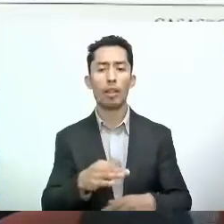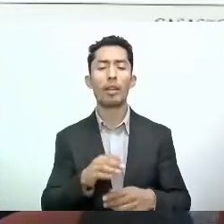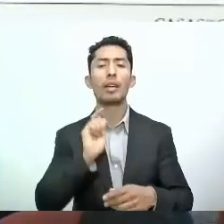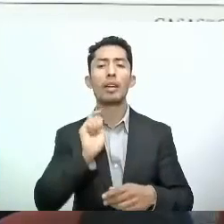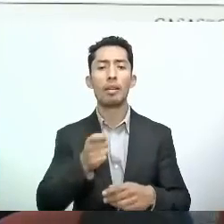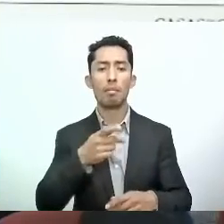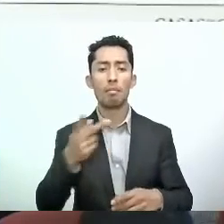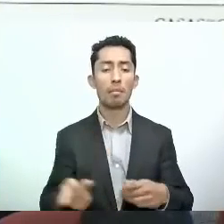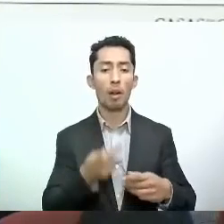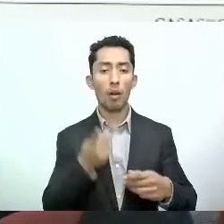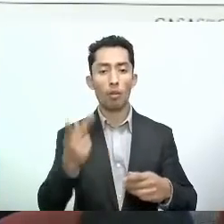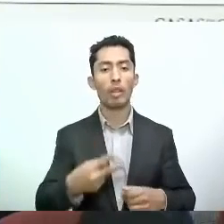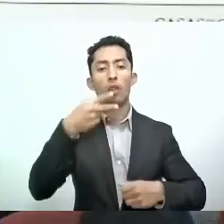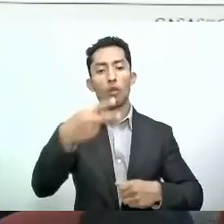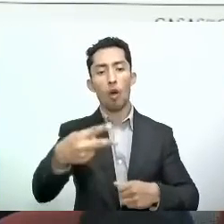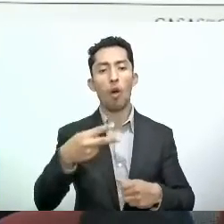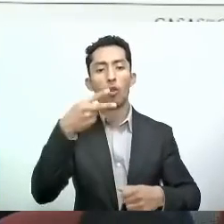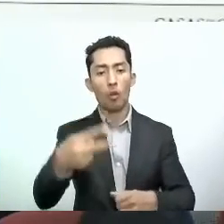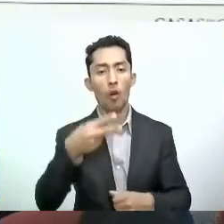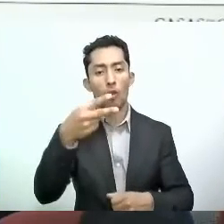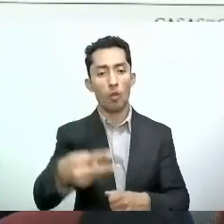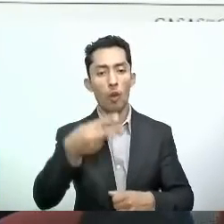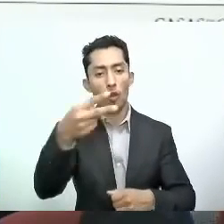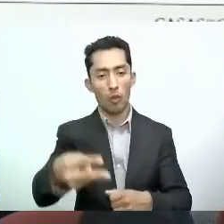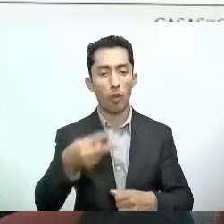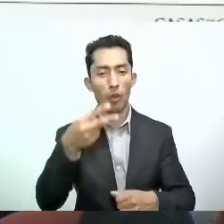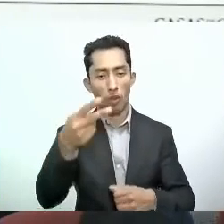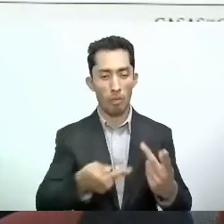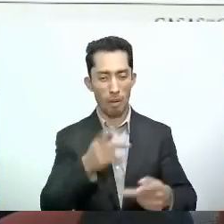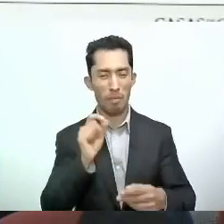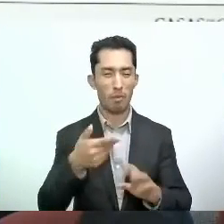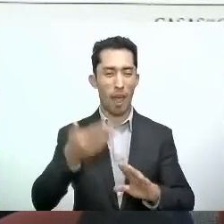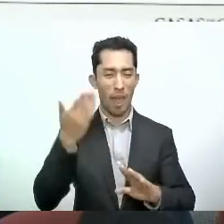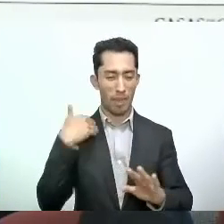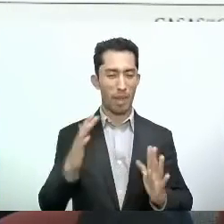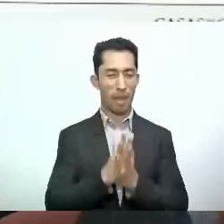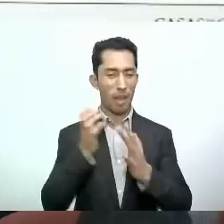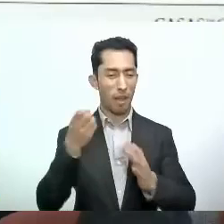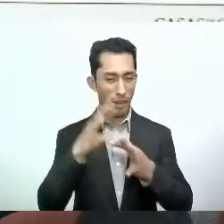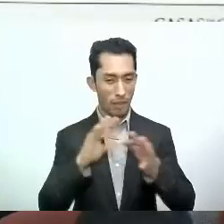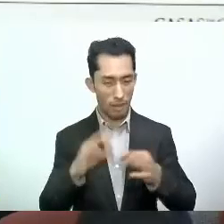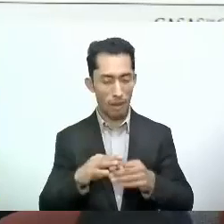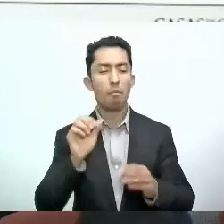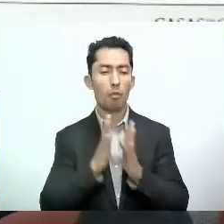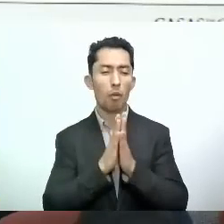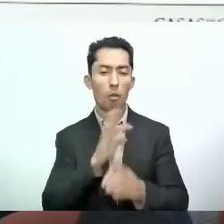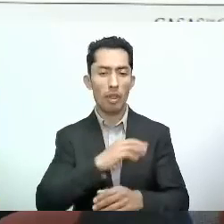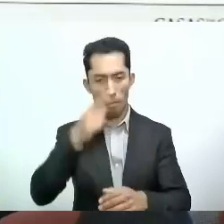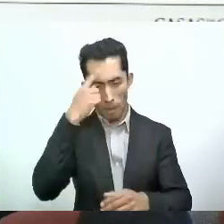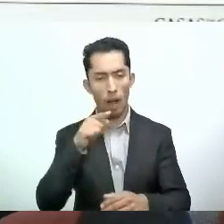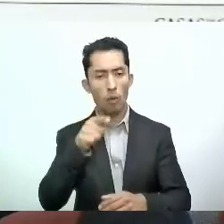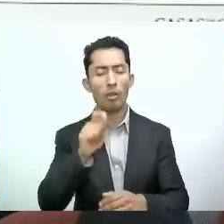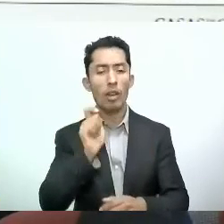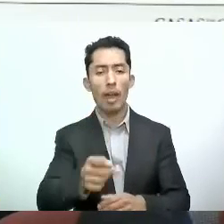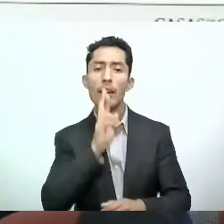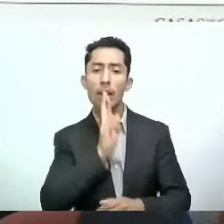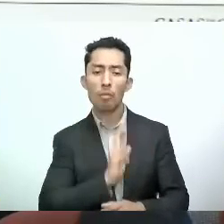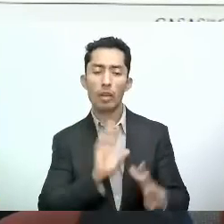en 2, como en la mesa anterior, para que puedas hacernos favor de responder.